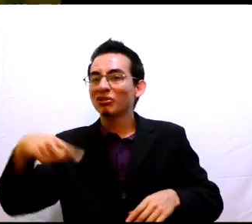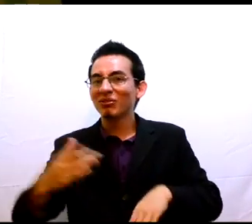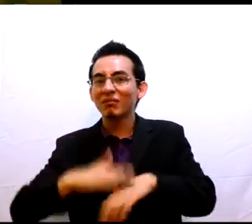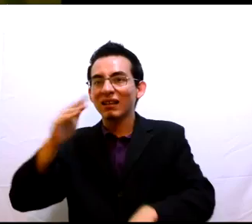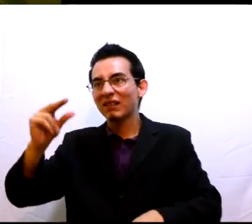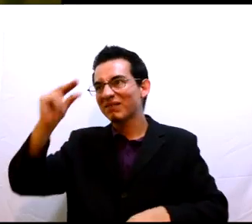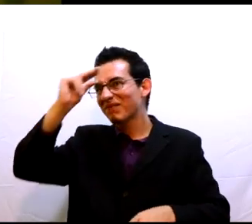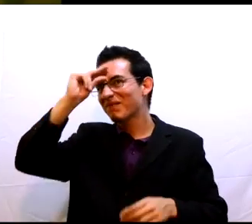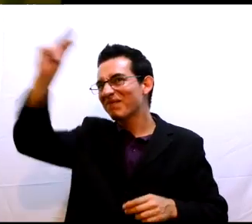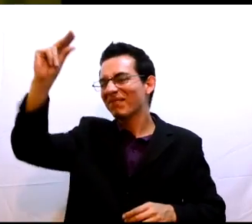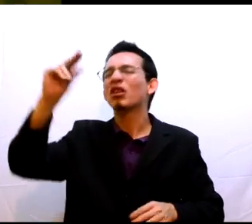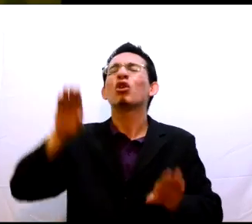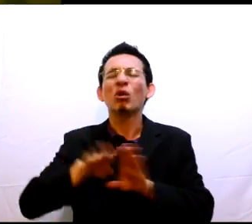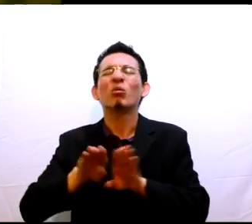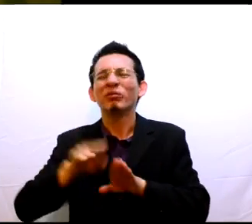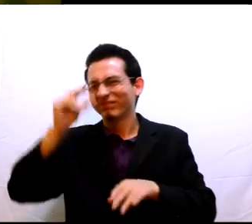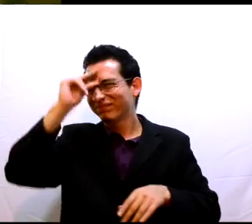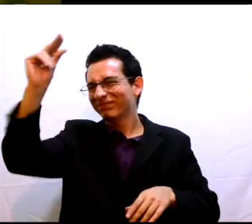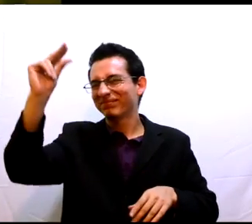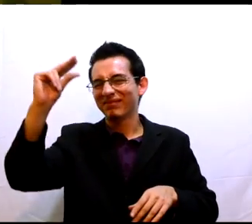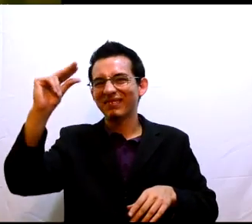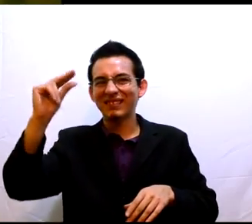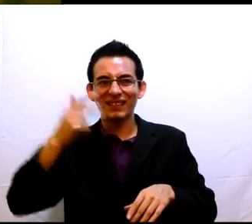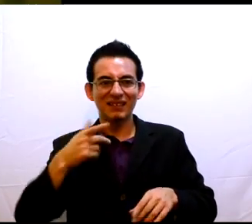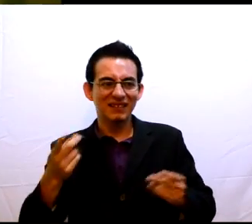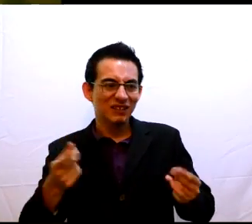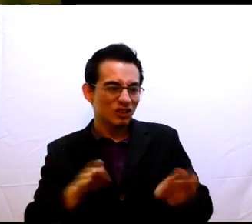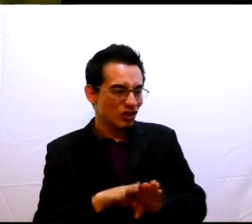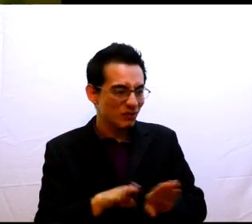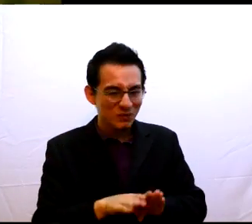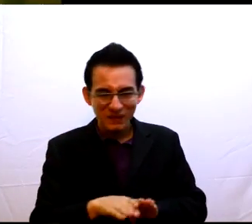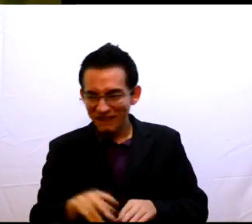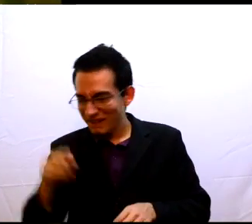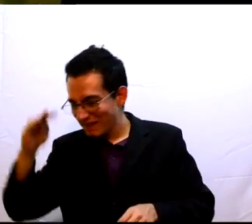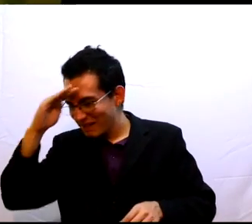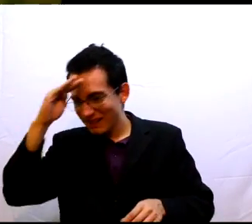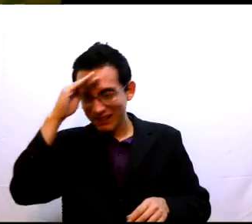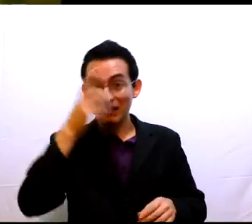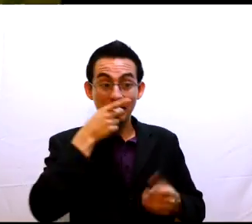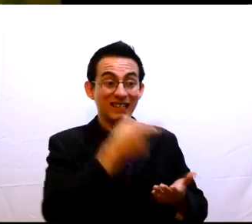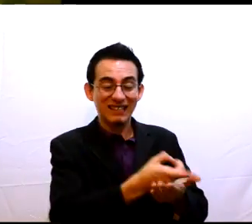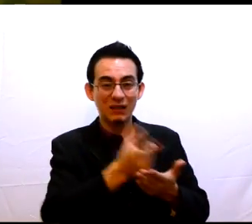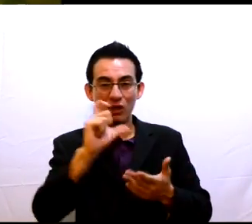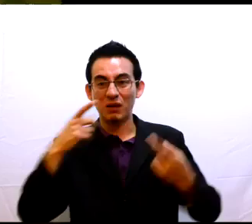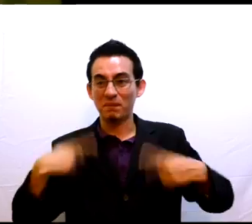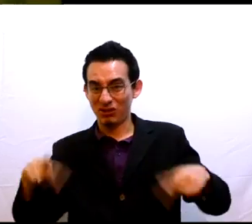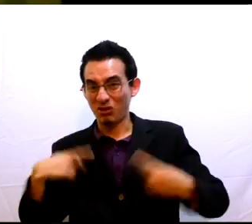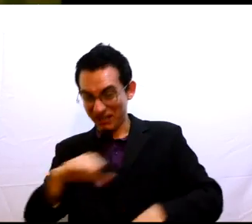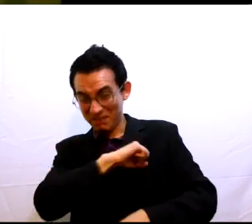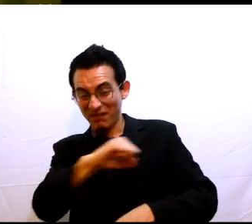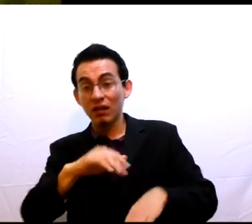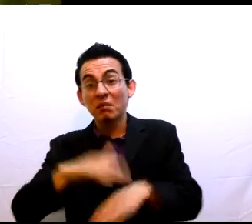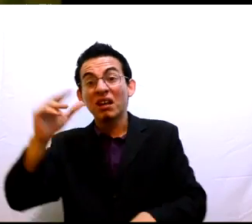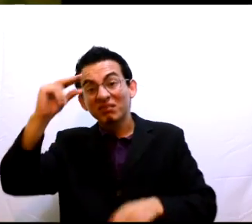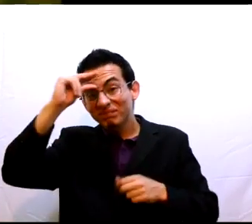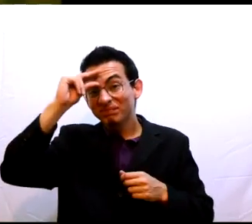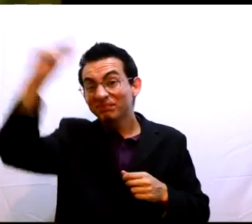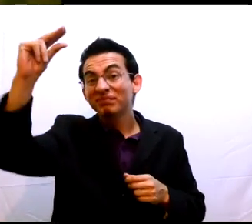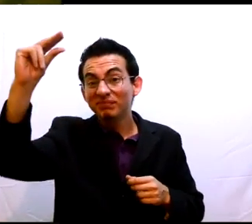en el trato con sus semejantes que los hijos de luz aquí la palabra clave es